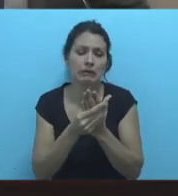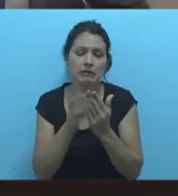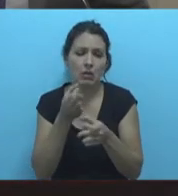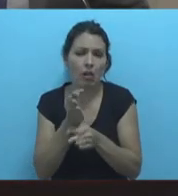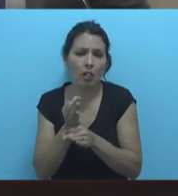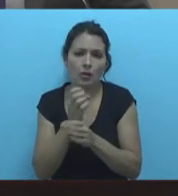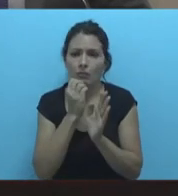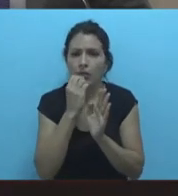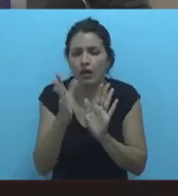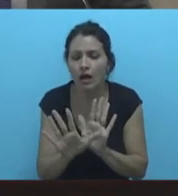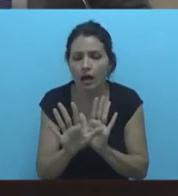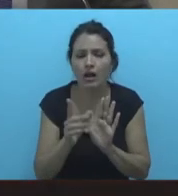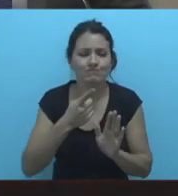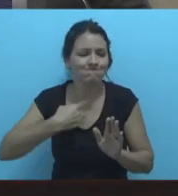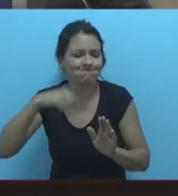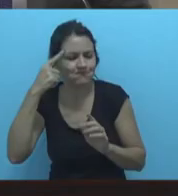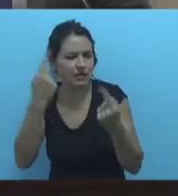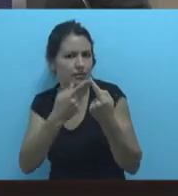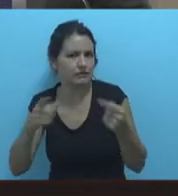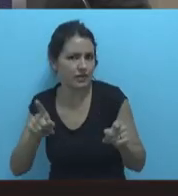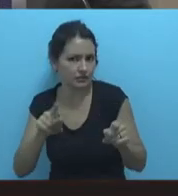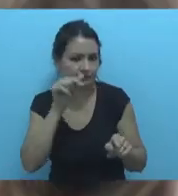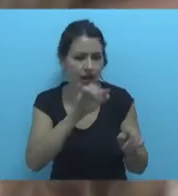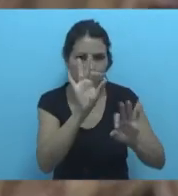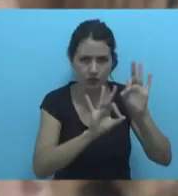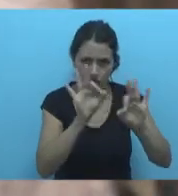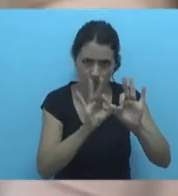Diputado Mayoraz. Gracias, señor presidente. De acuerdo